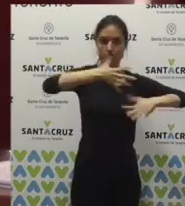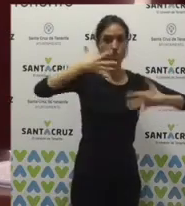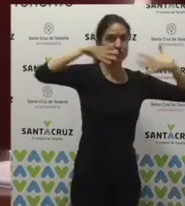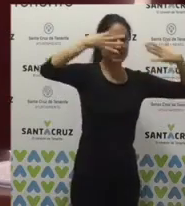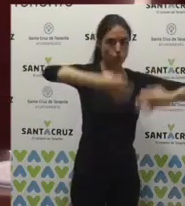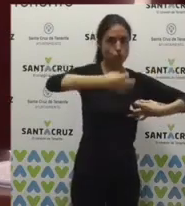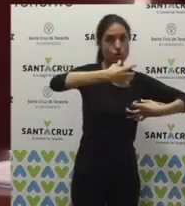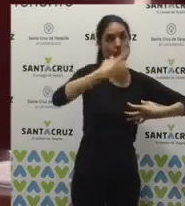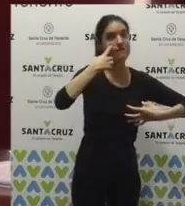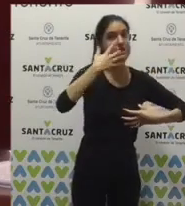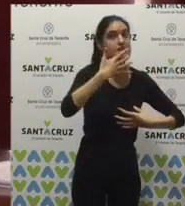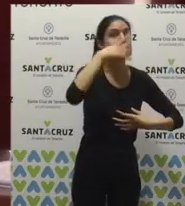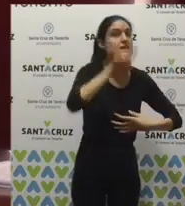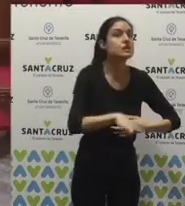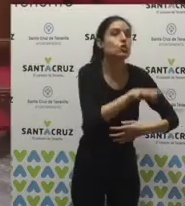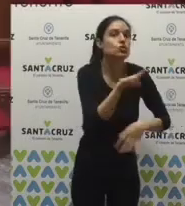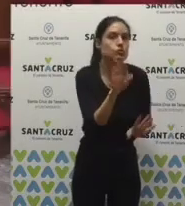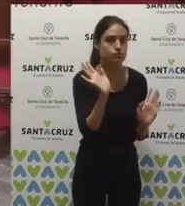alicia